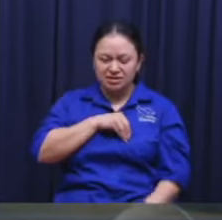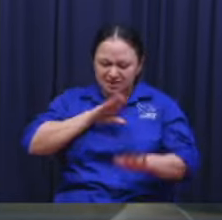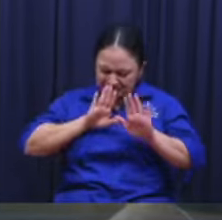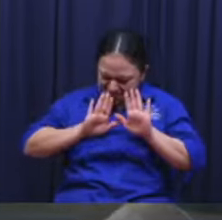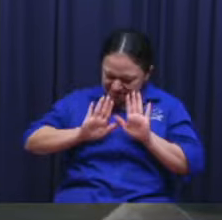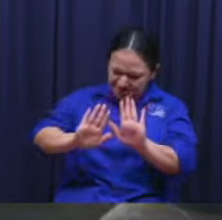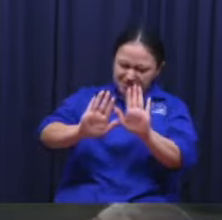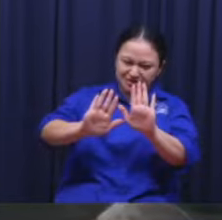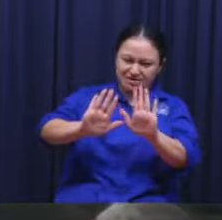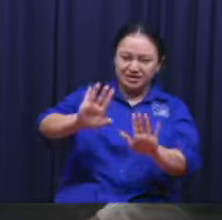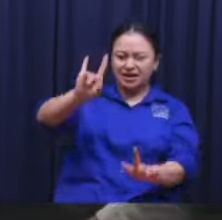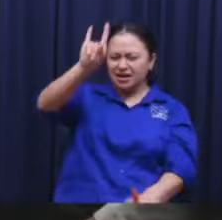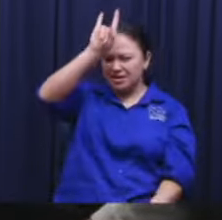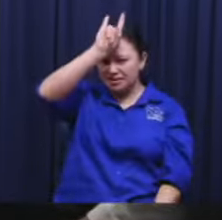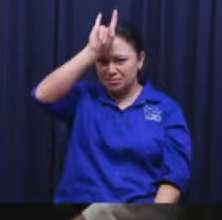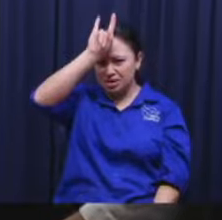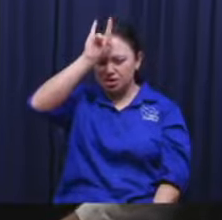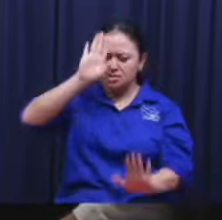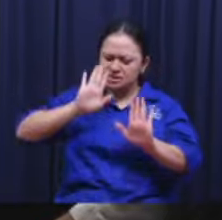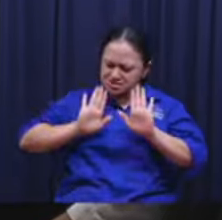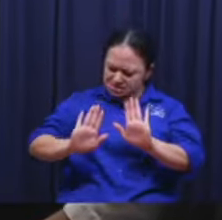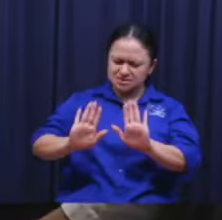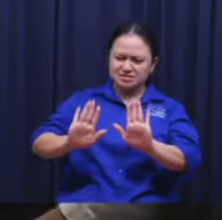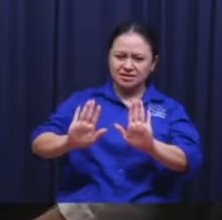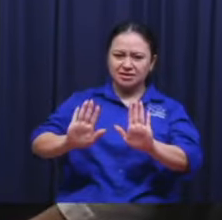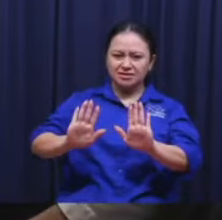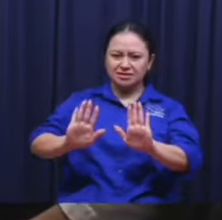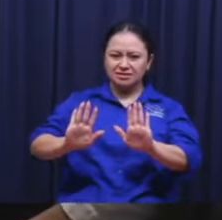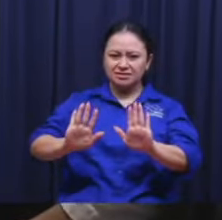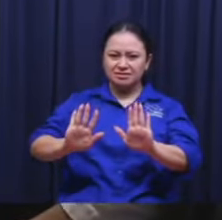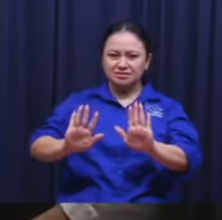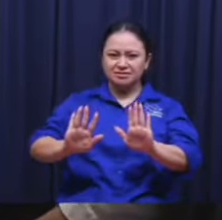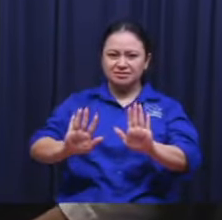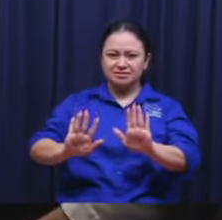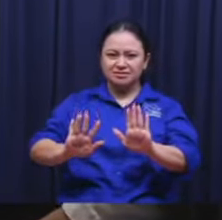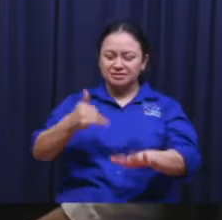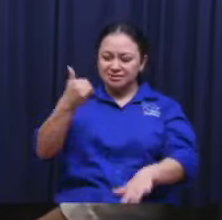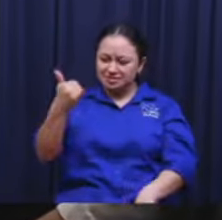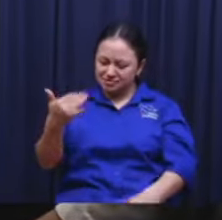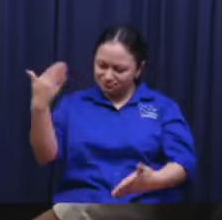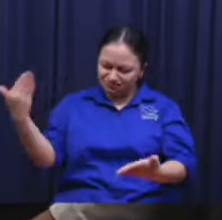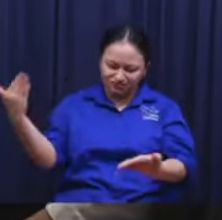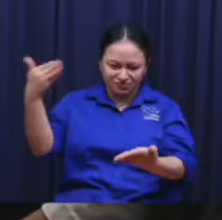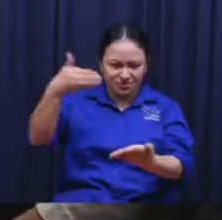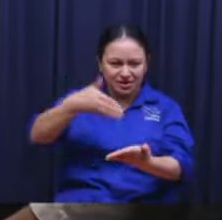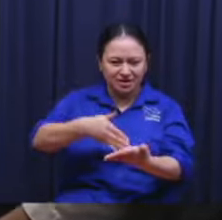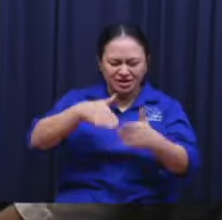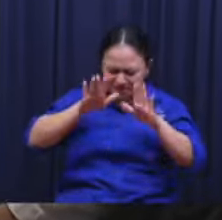Resistid. Resista, hermano. Ya va a llegar, dígale. Resista, resista.